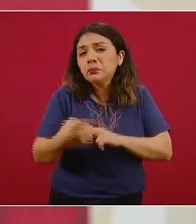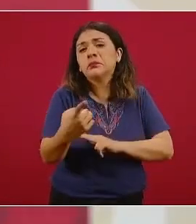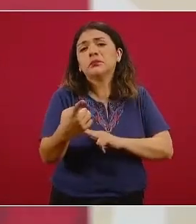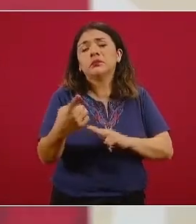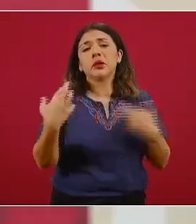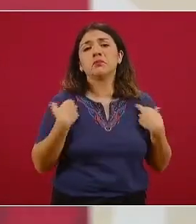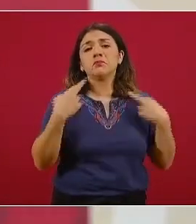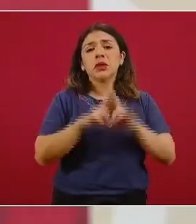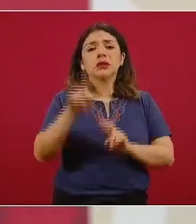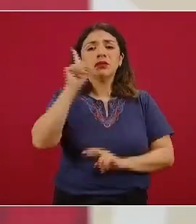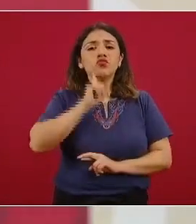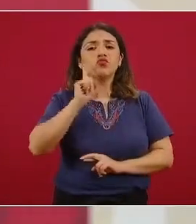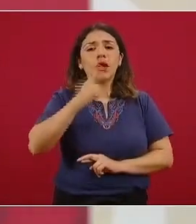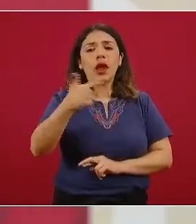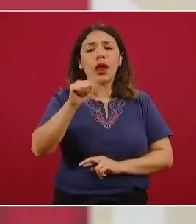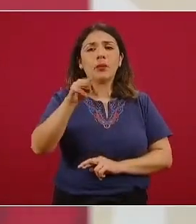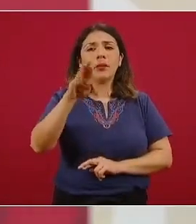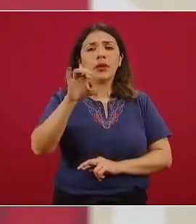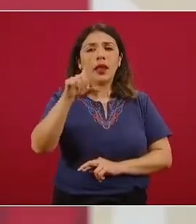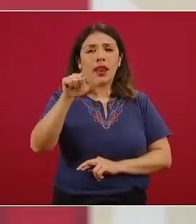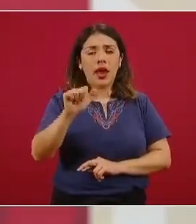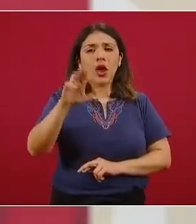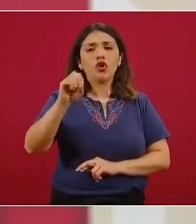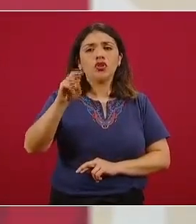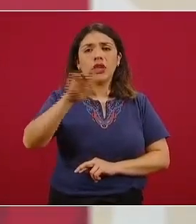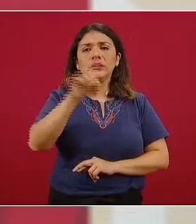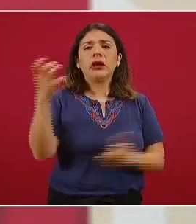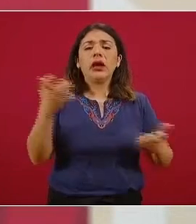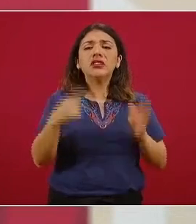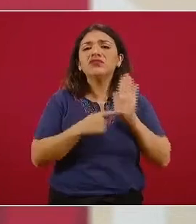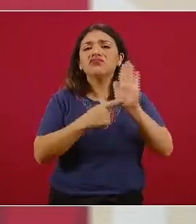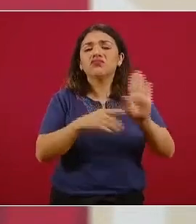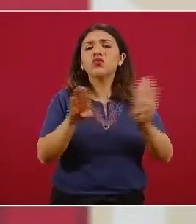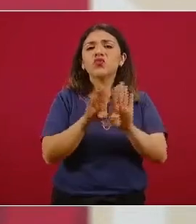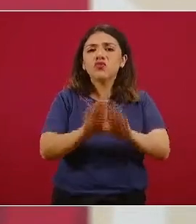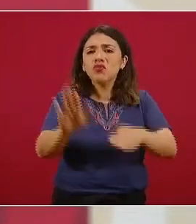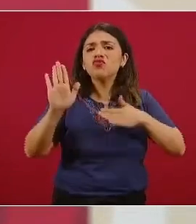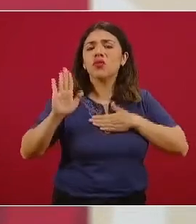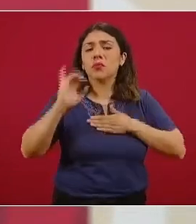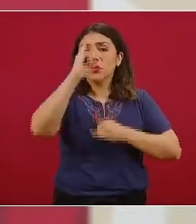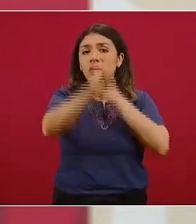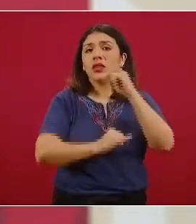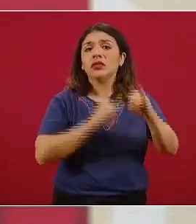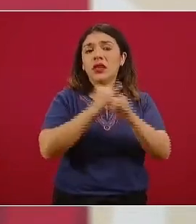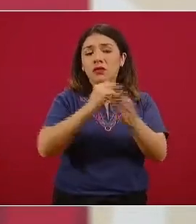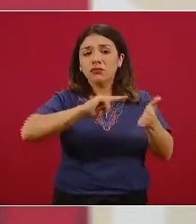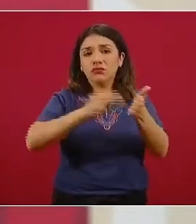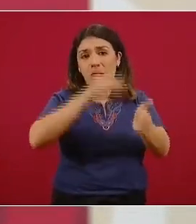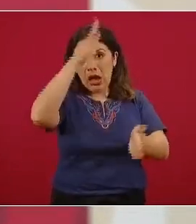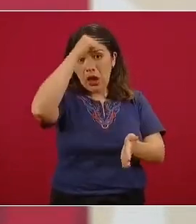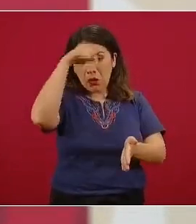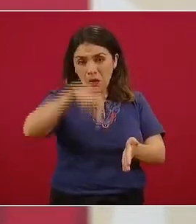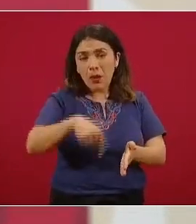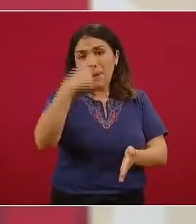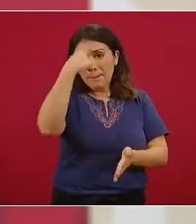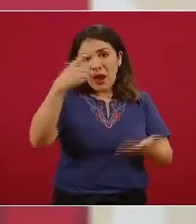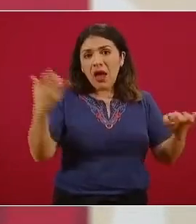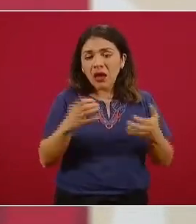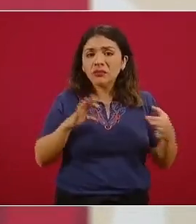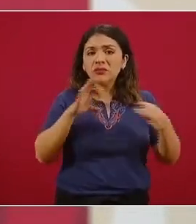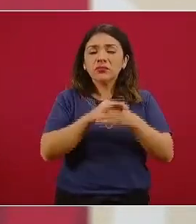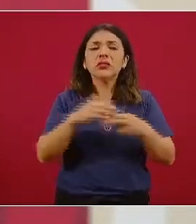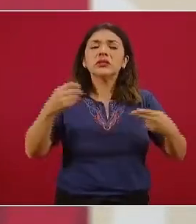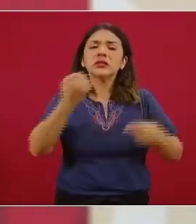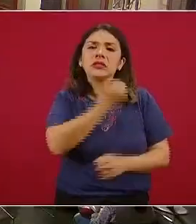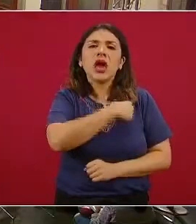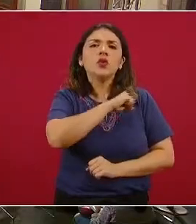la maestra Gabriela Rodríguez, quien nos presentará los compromisos internacionales que hemos adquirido en materia de salud